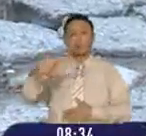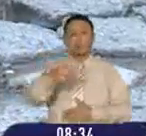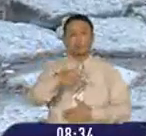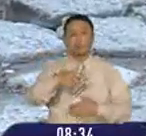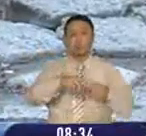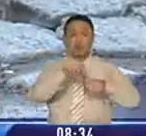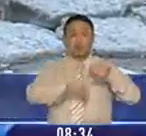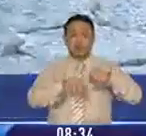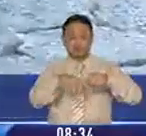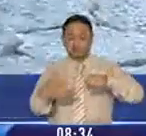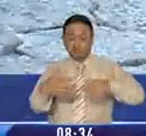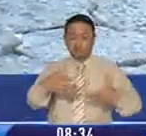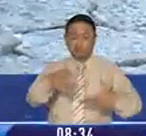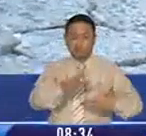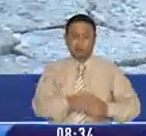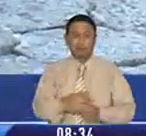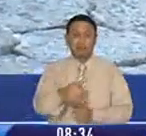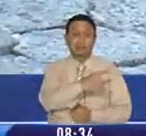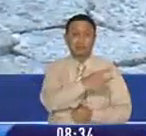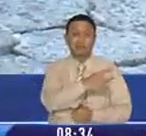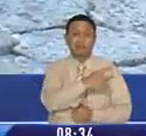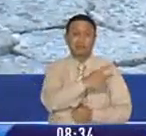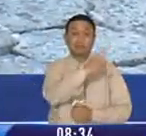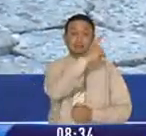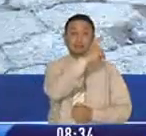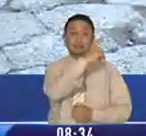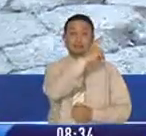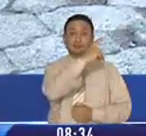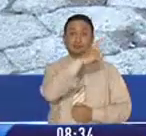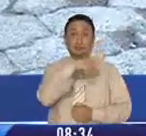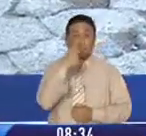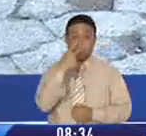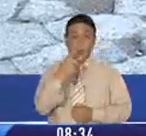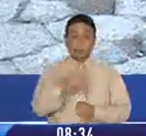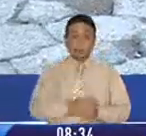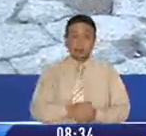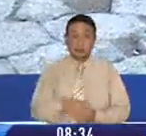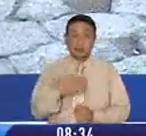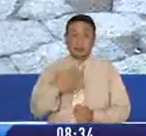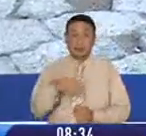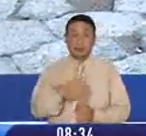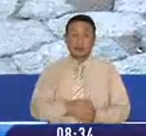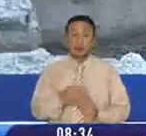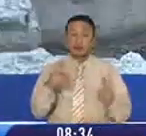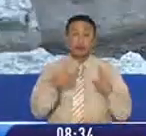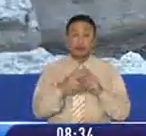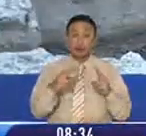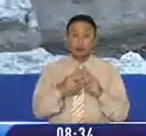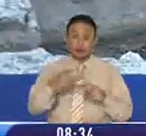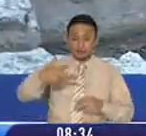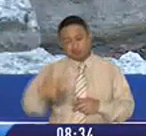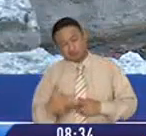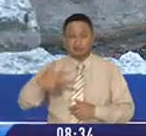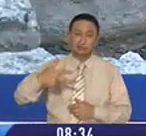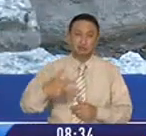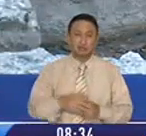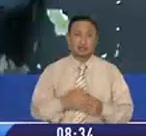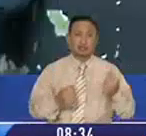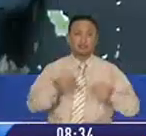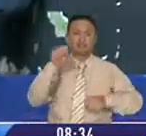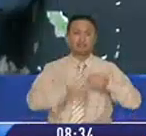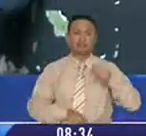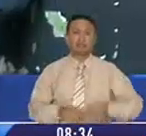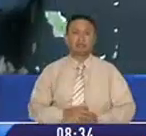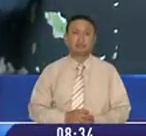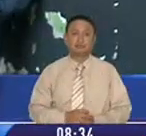flojos, desprendidos y con ello grandes huecos que para quien no logra divisarlos antes o no conoce la zona, caen ellos dañando su vehículo.